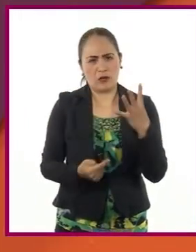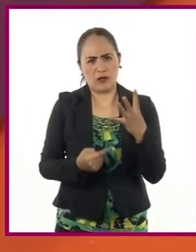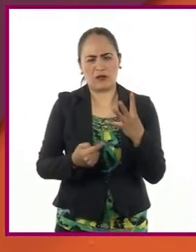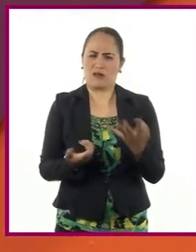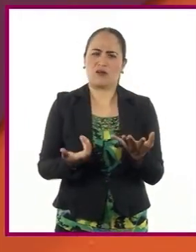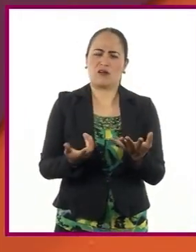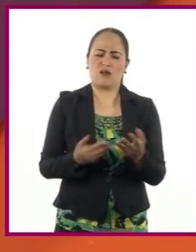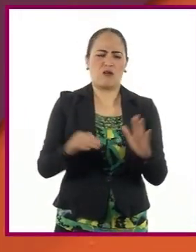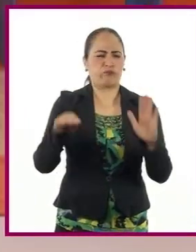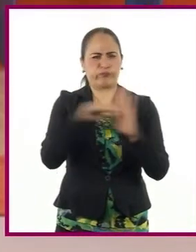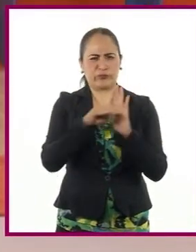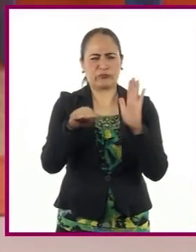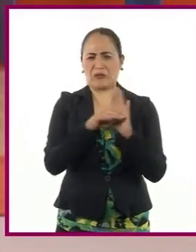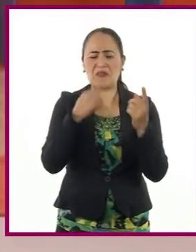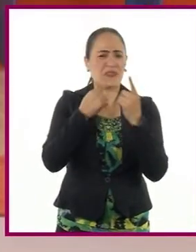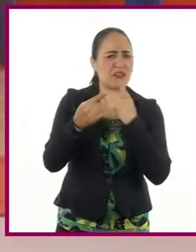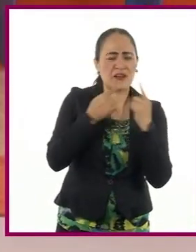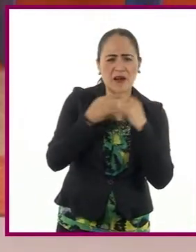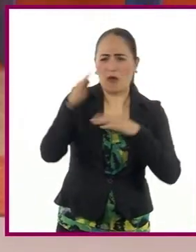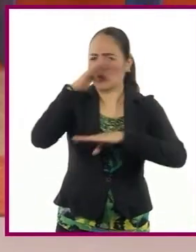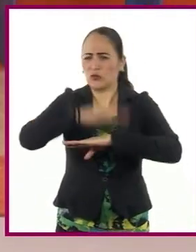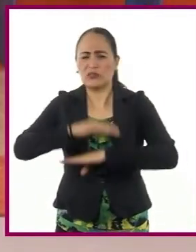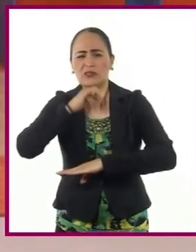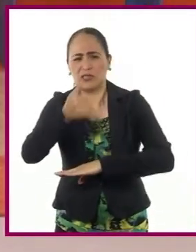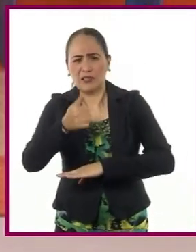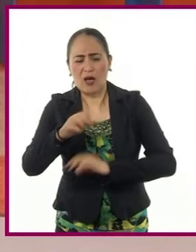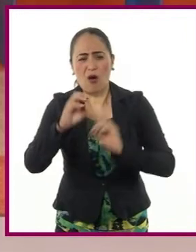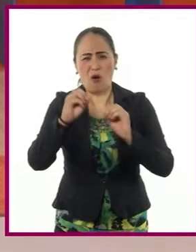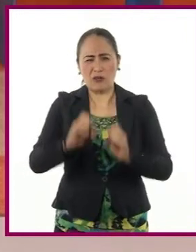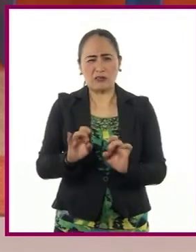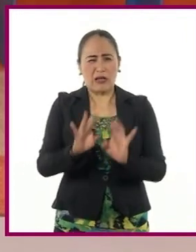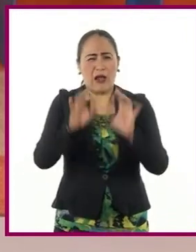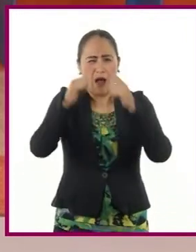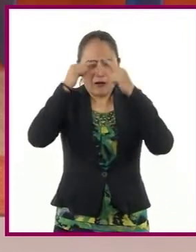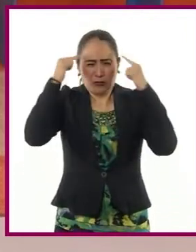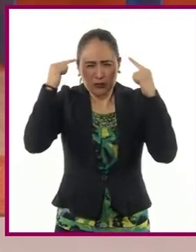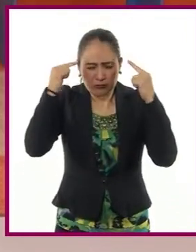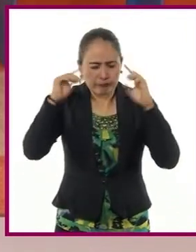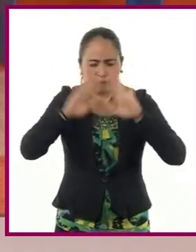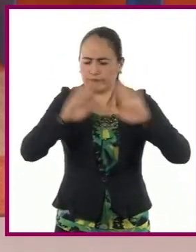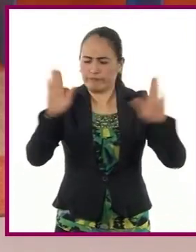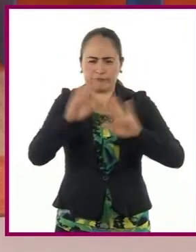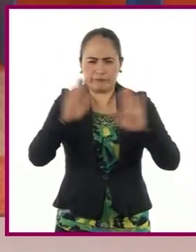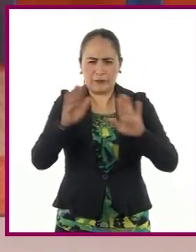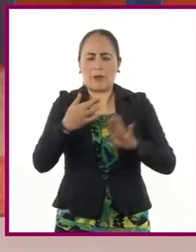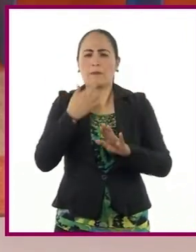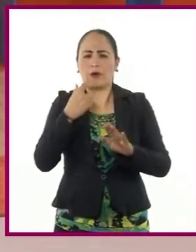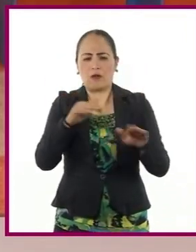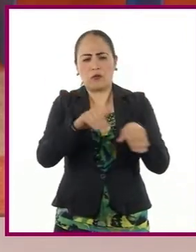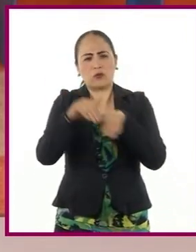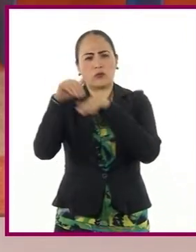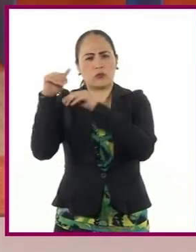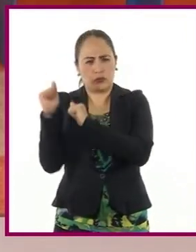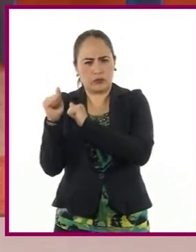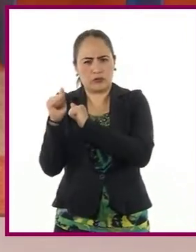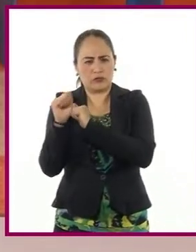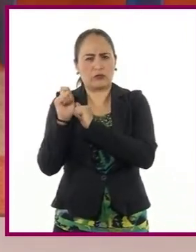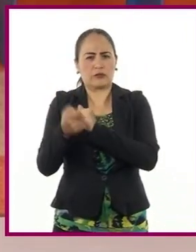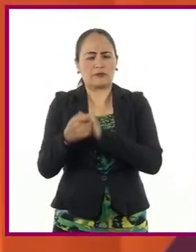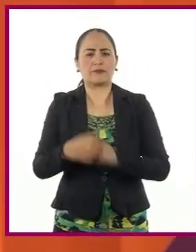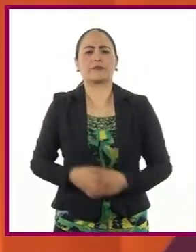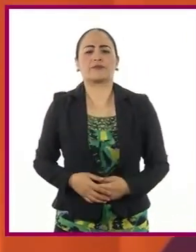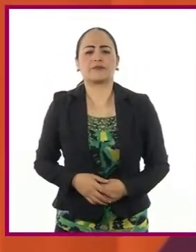la negociación y a parar una discusión antes de que se pierda el verdadero propósito que se busca, resolver el